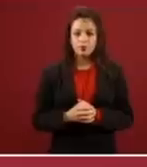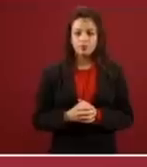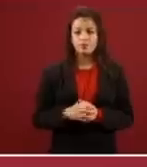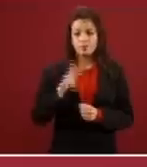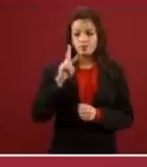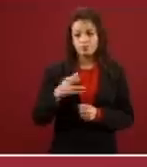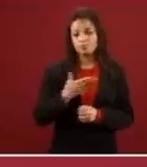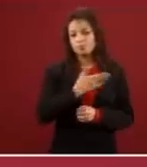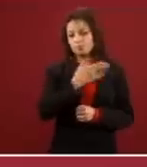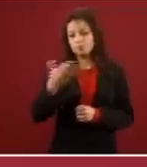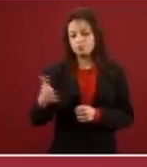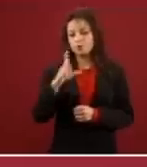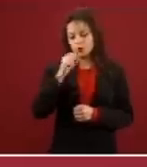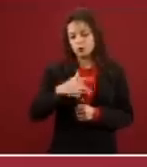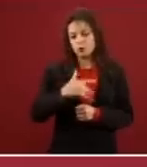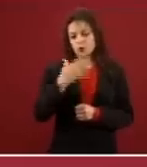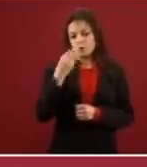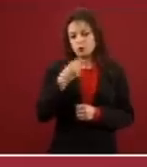pésame.